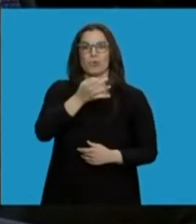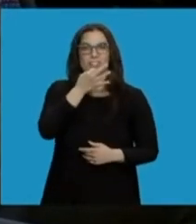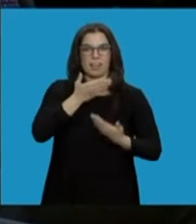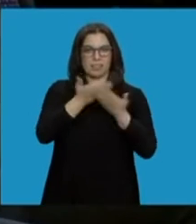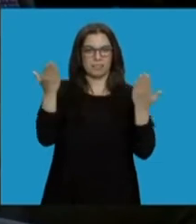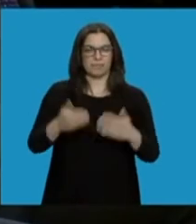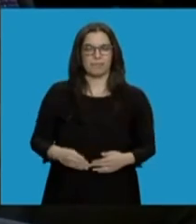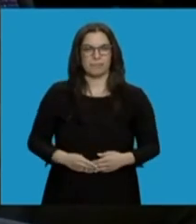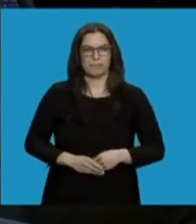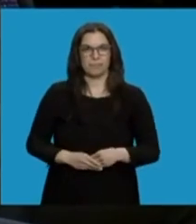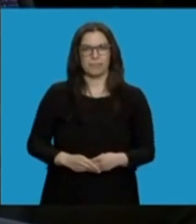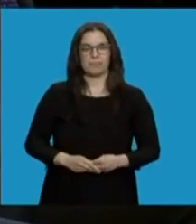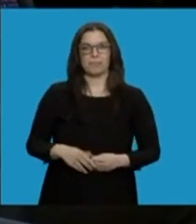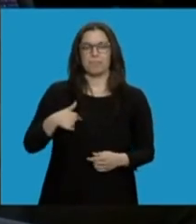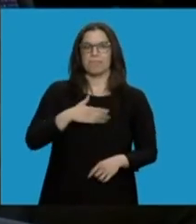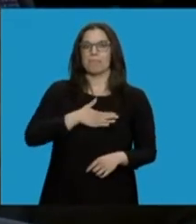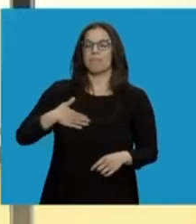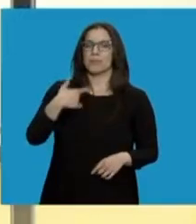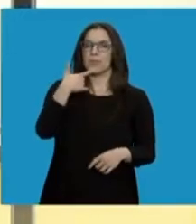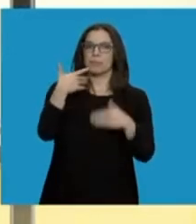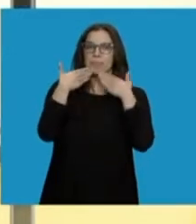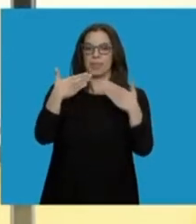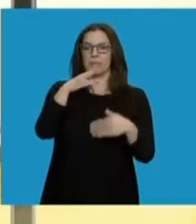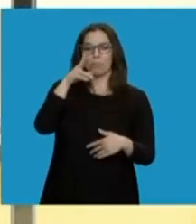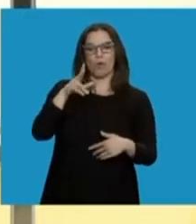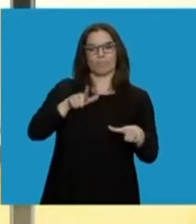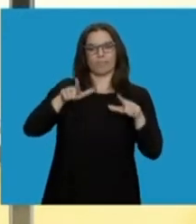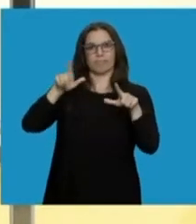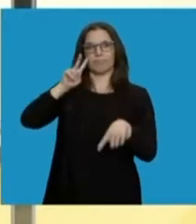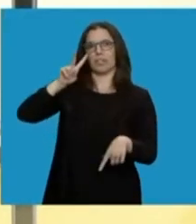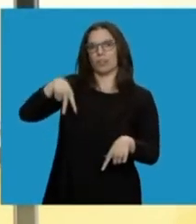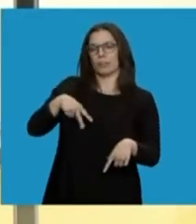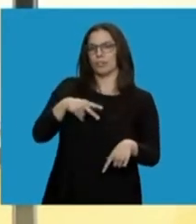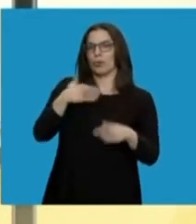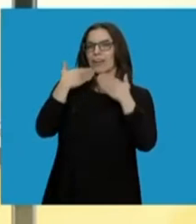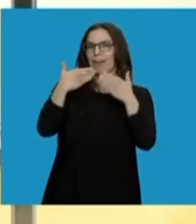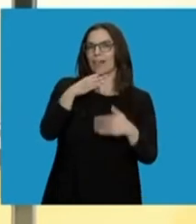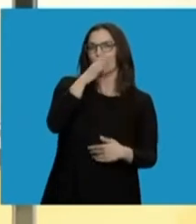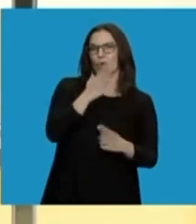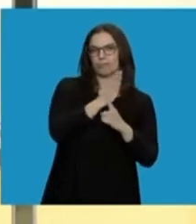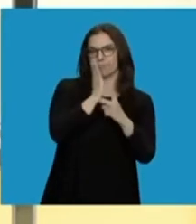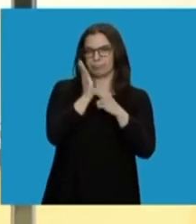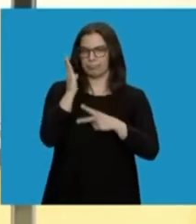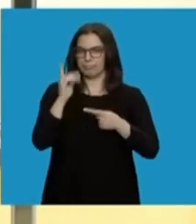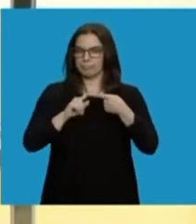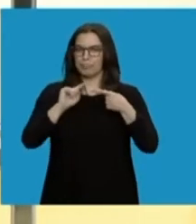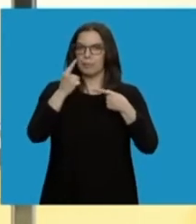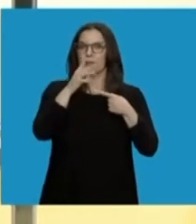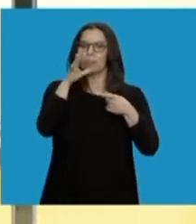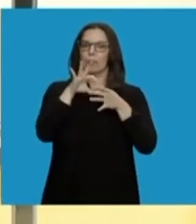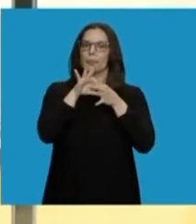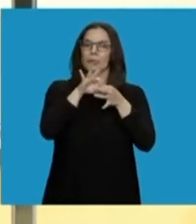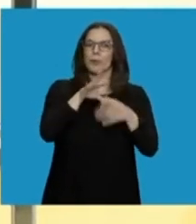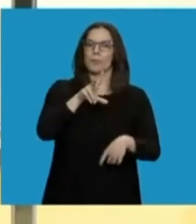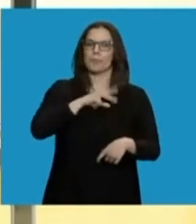todos. Quiero dar las gracias por este reconocimiento por dos razones. Una, por estar ligado a los premios